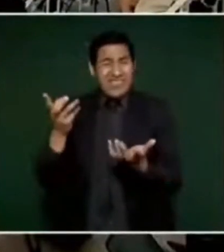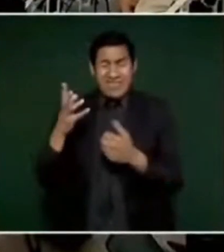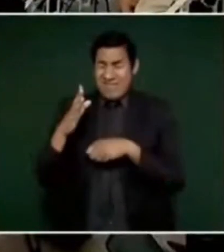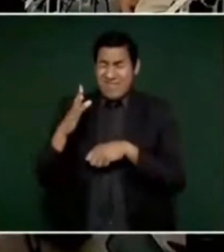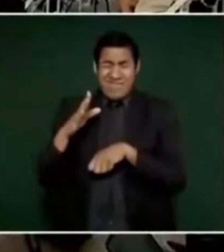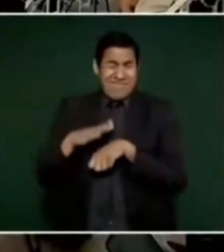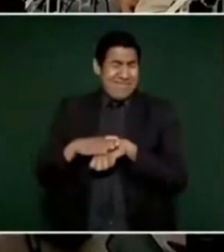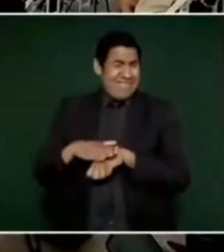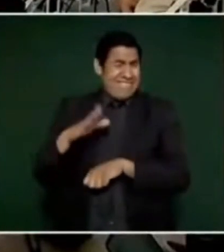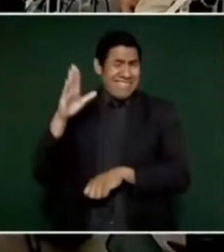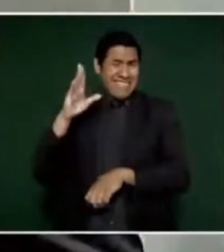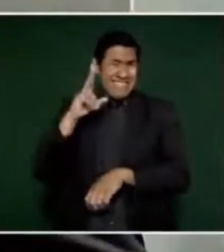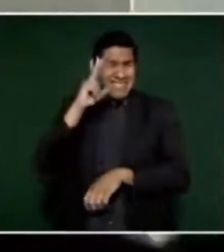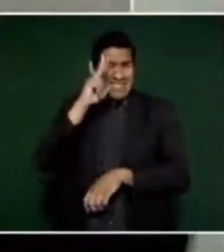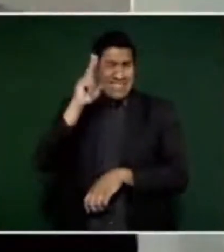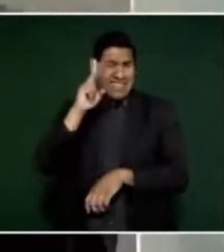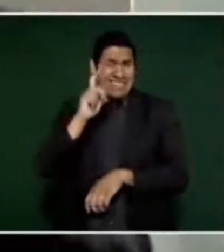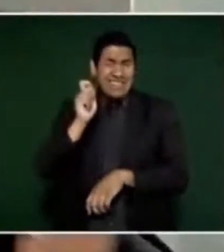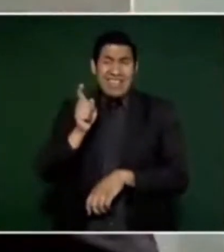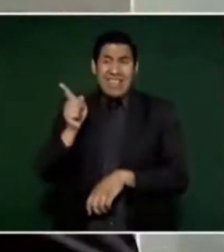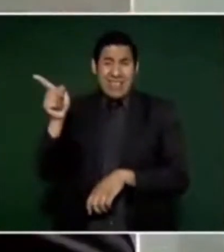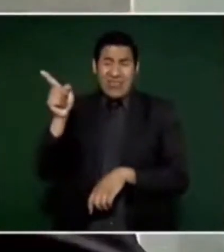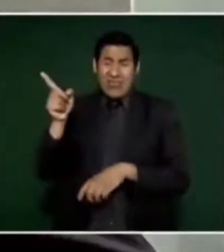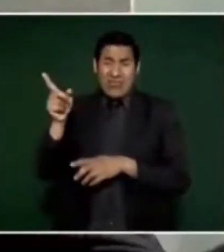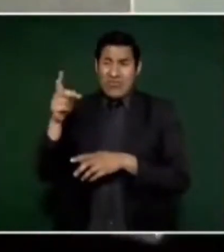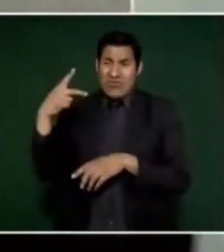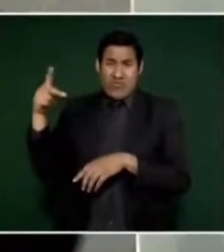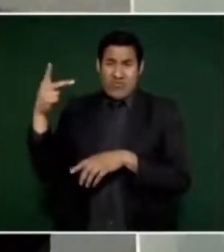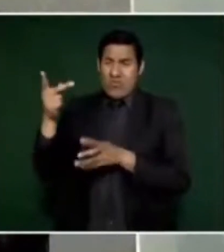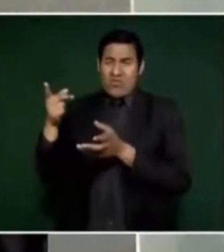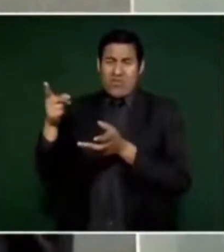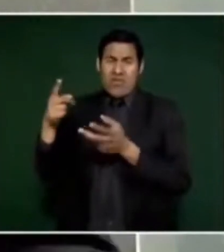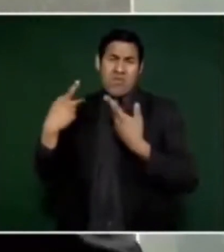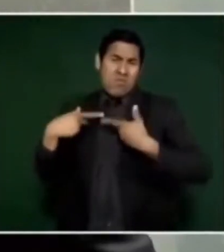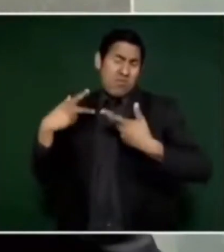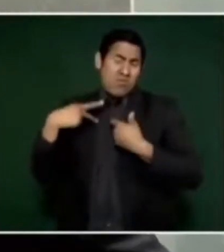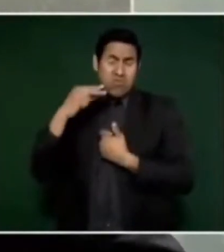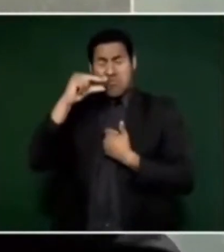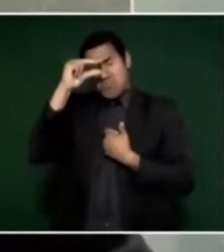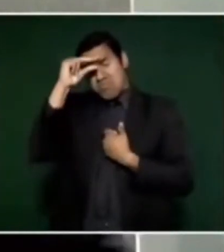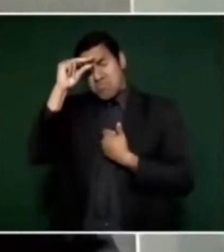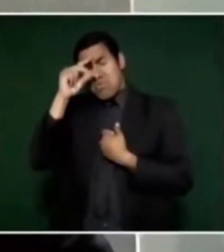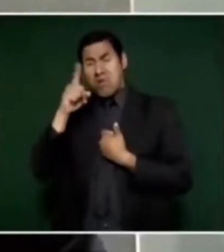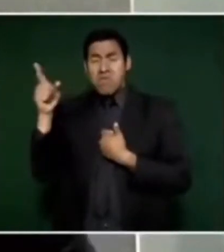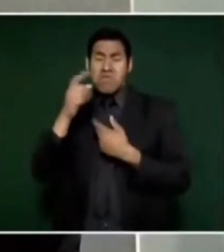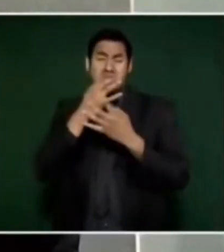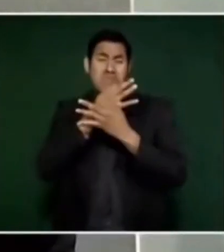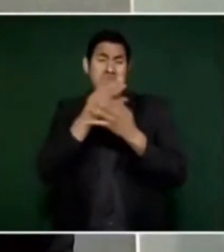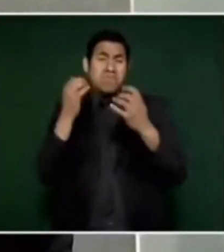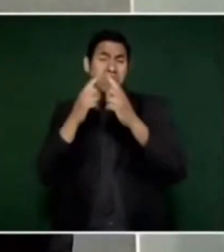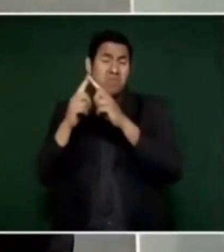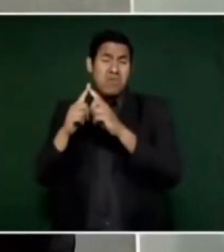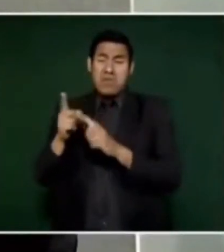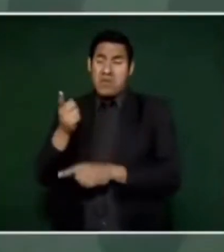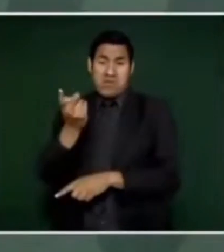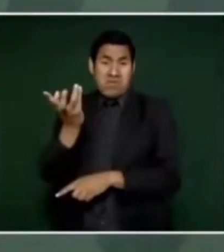a decir a través de sus voceros, de sus intelectuales a